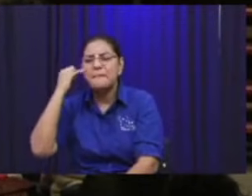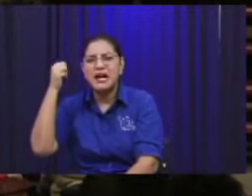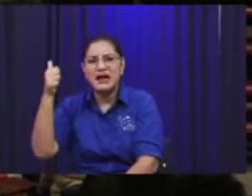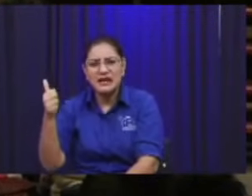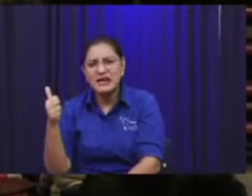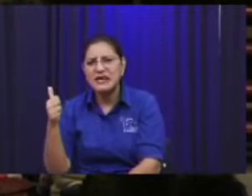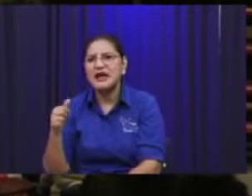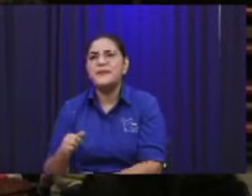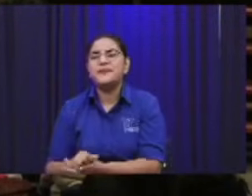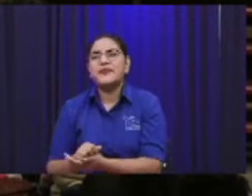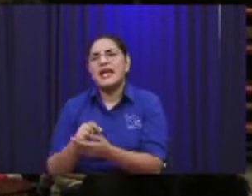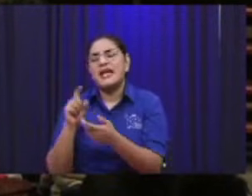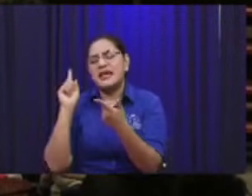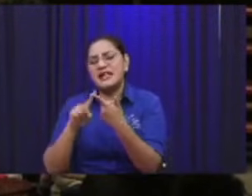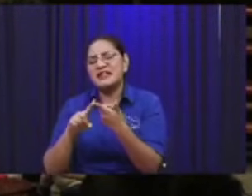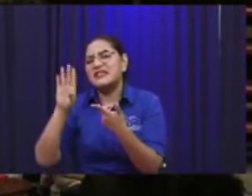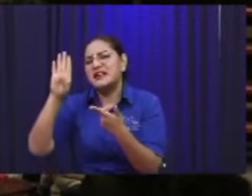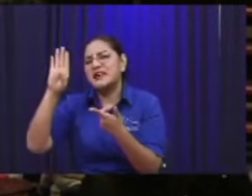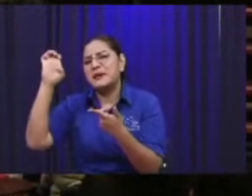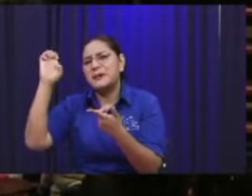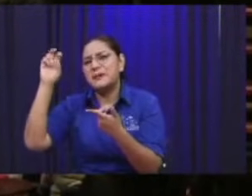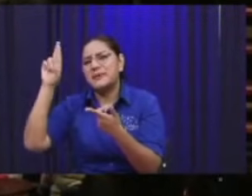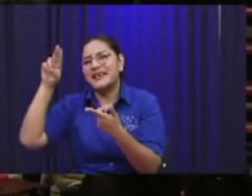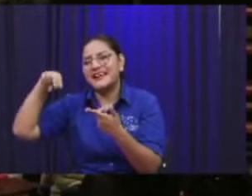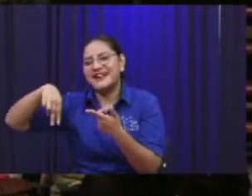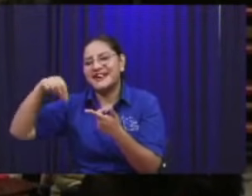quemaría mariano más